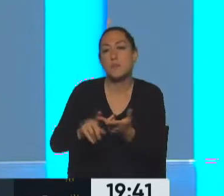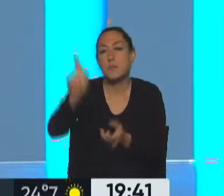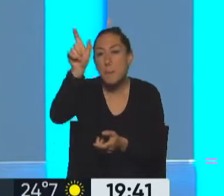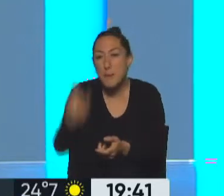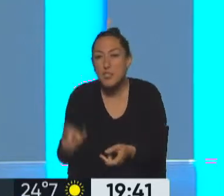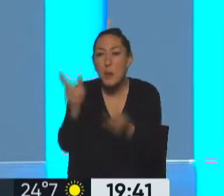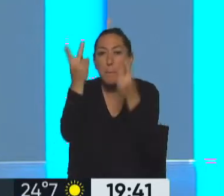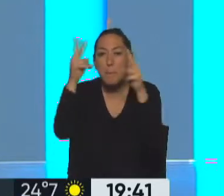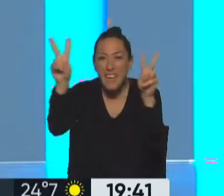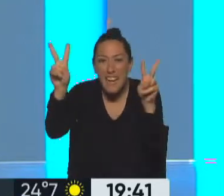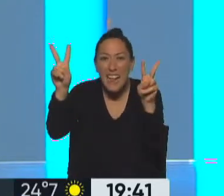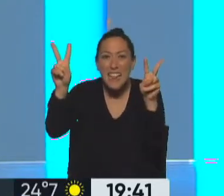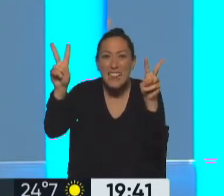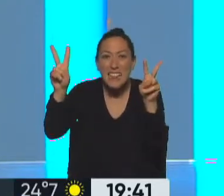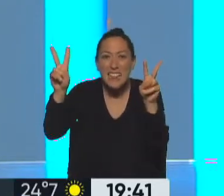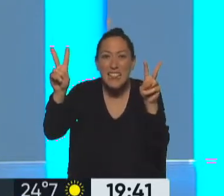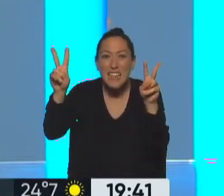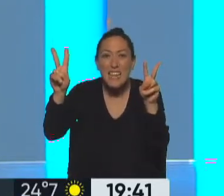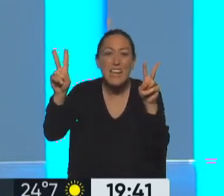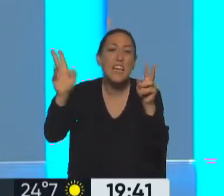inmigrante está